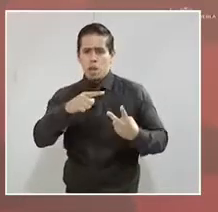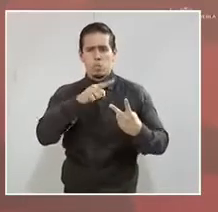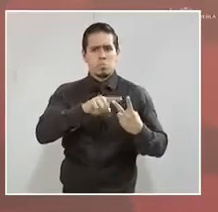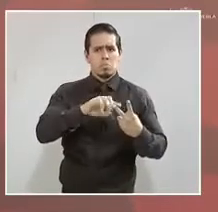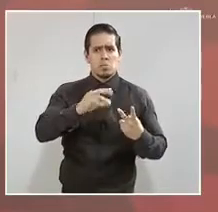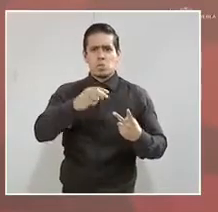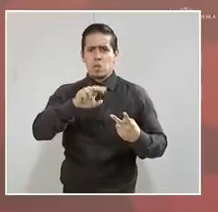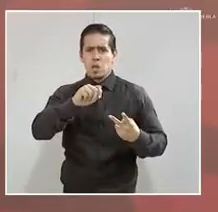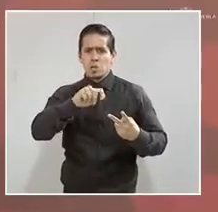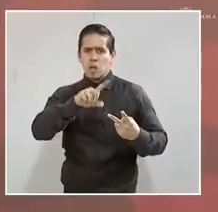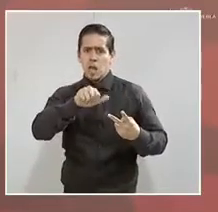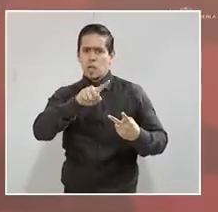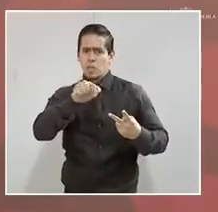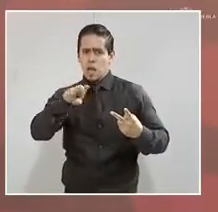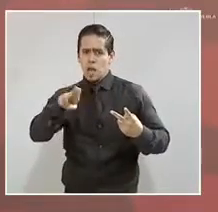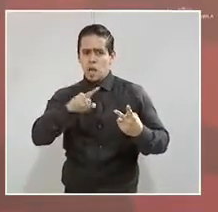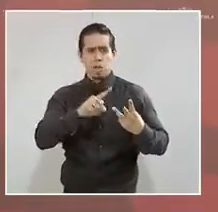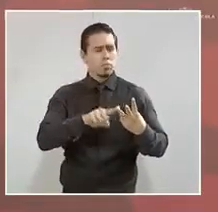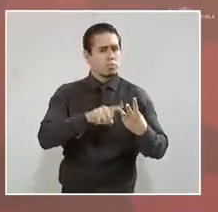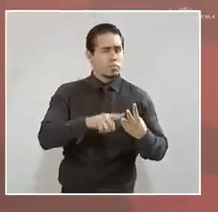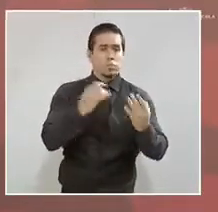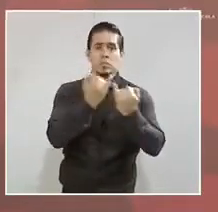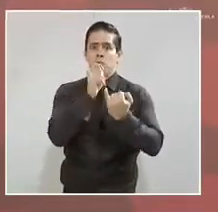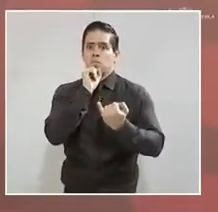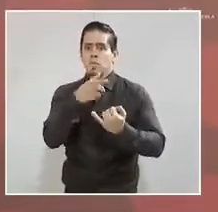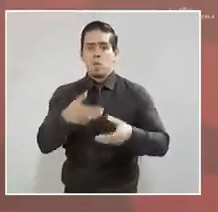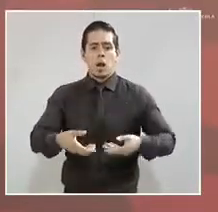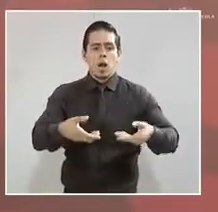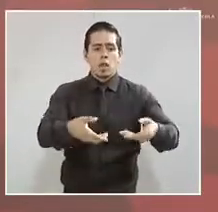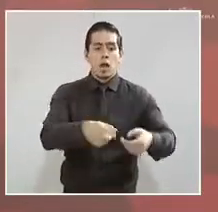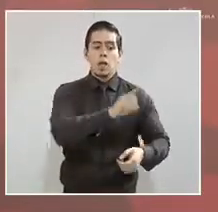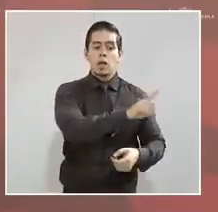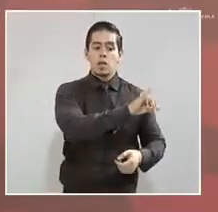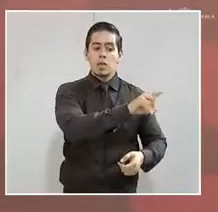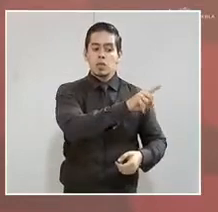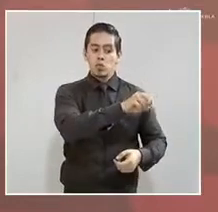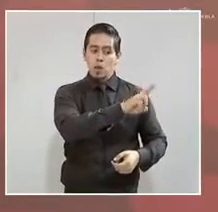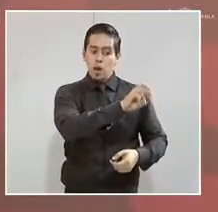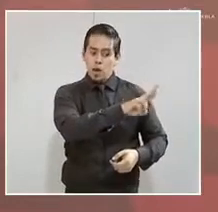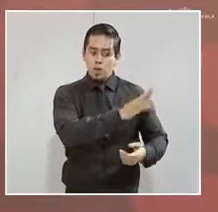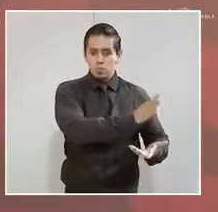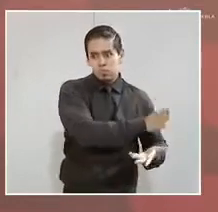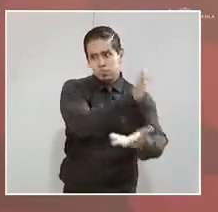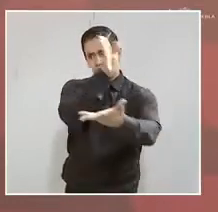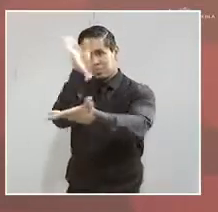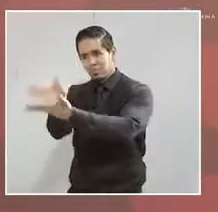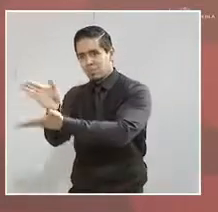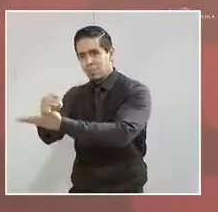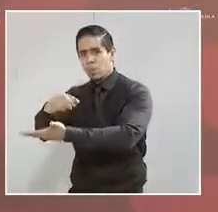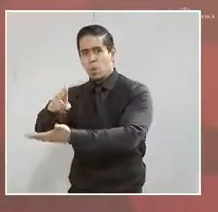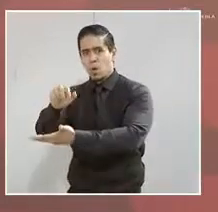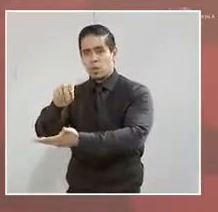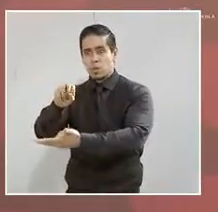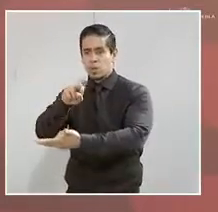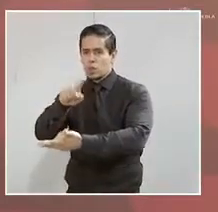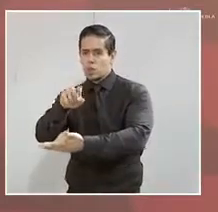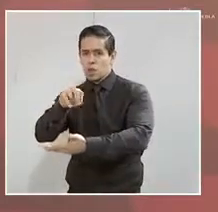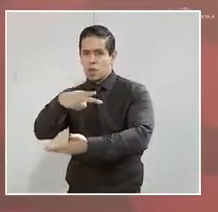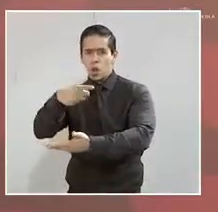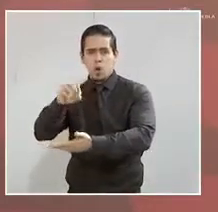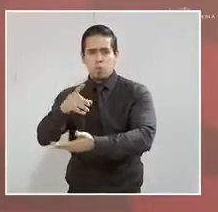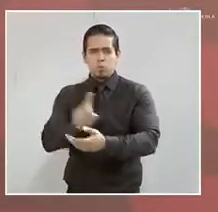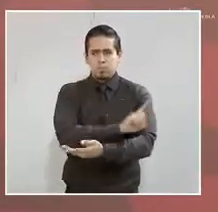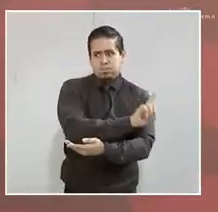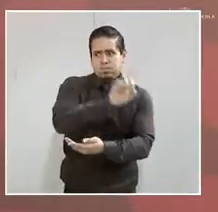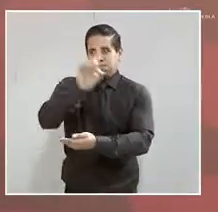Sal. Estamos haciendo la carretera de Izúcar a Coatzingo, de Coatzingo a La Monera, de La Monera ahí